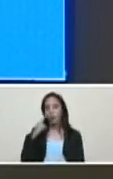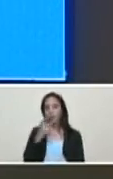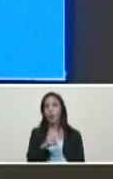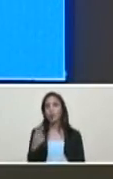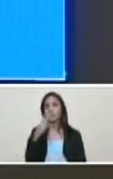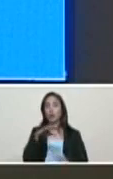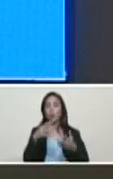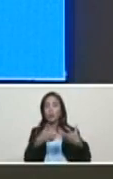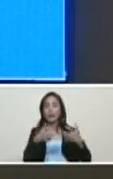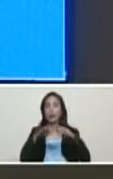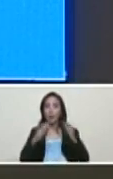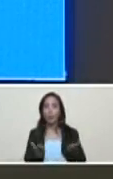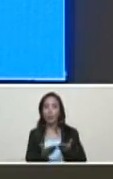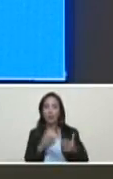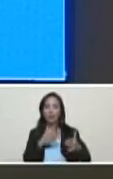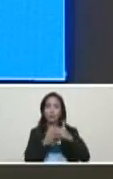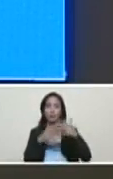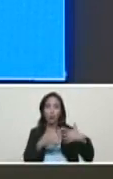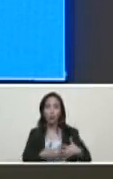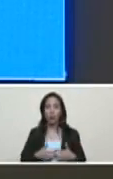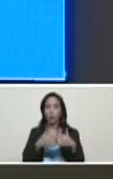Guerra Interimperialista.